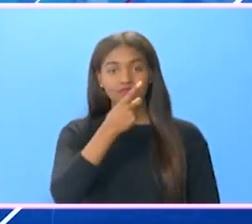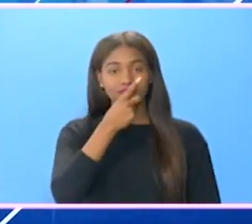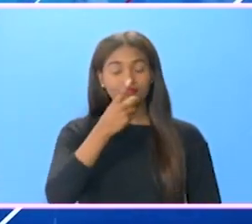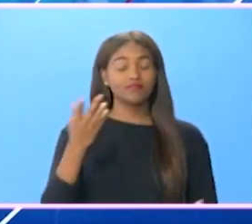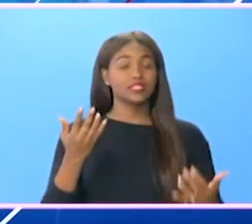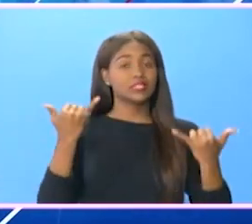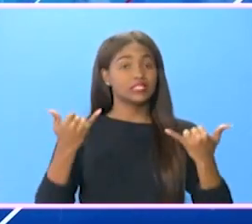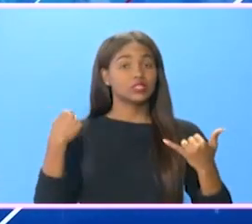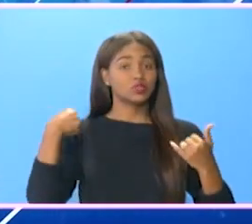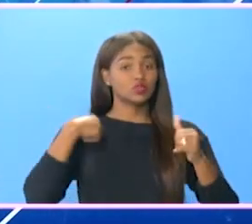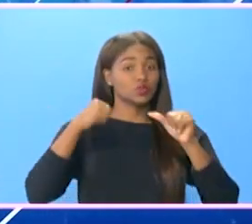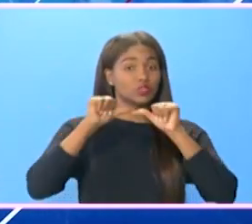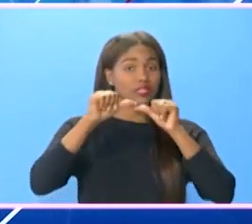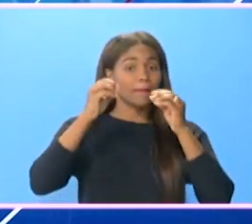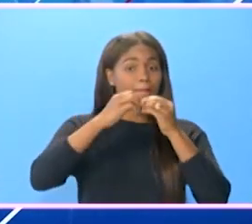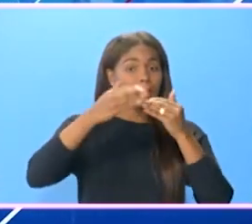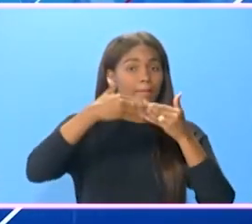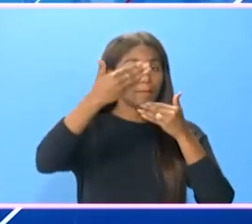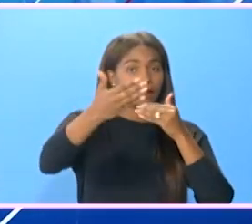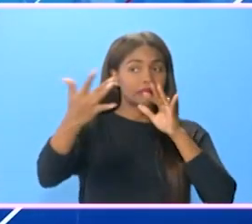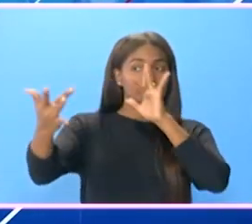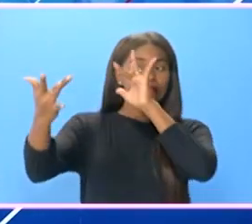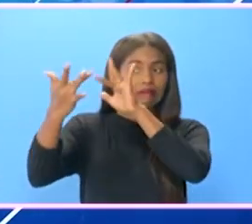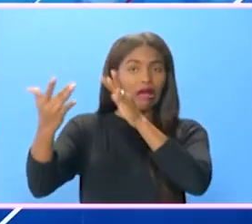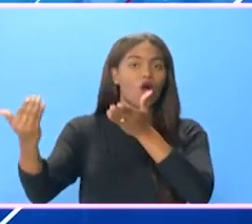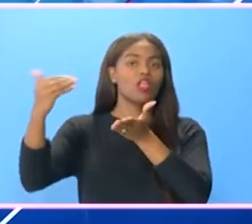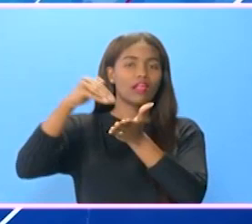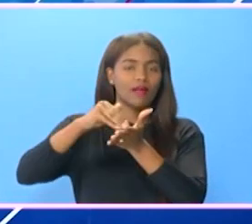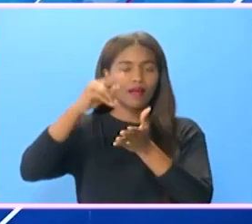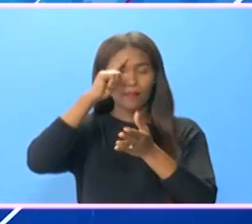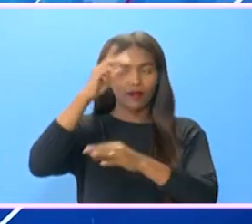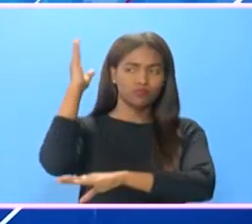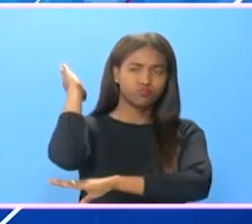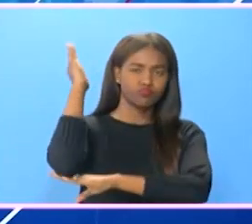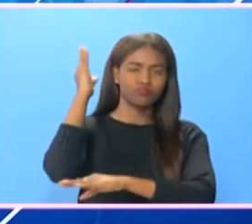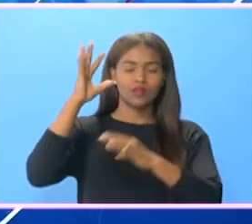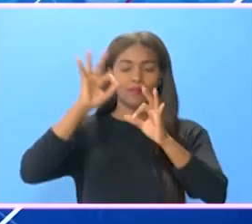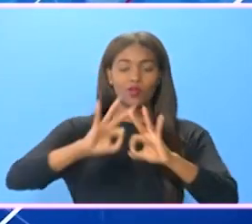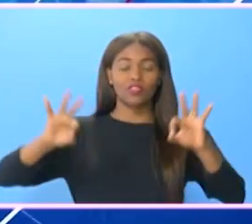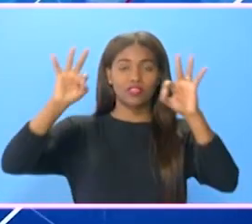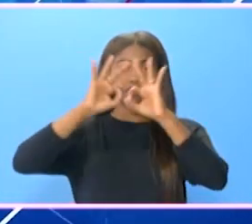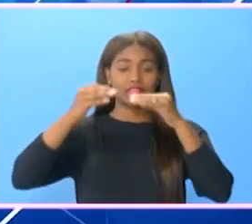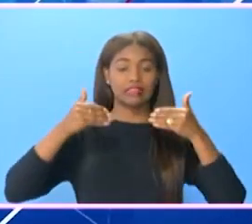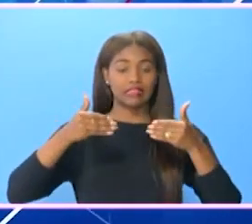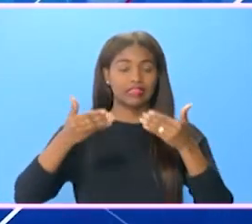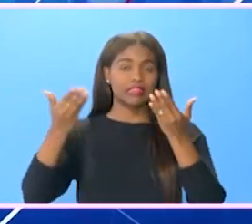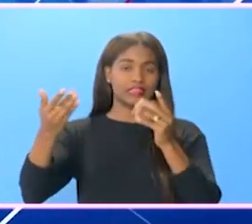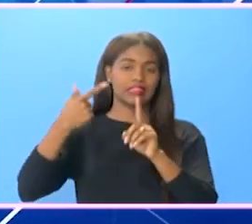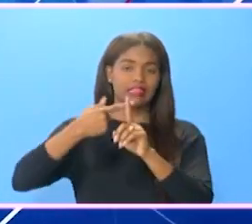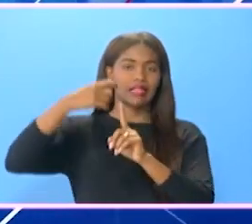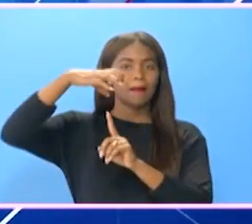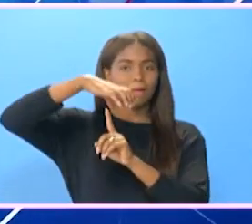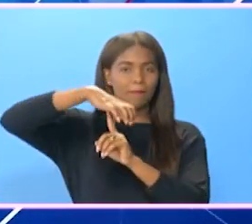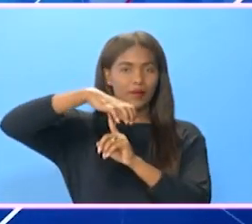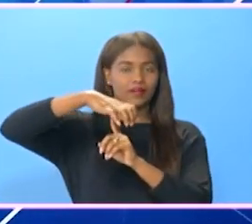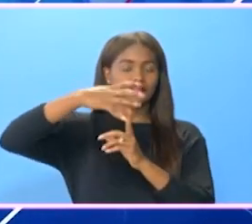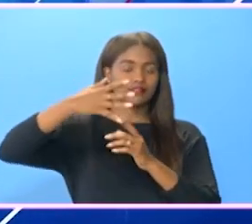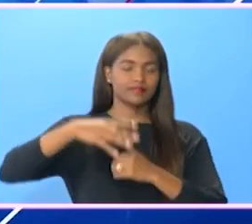Dominicana. Seguiremos pues más adelante haciendo contacto nuevamente con este importante acto que se está desarrollando en el